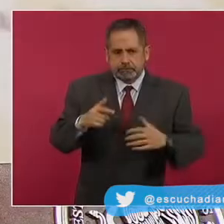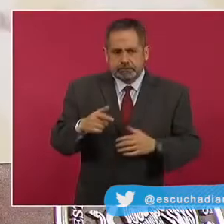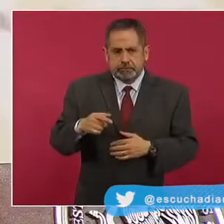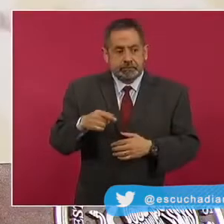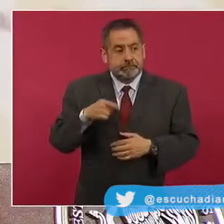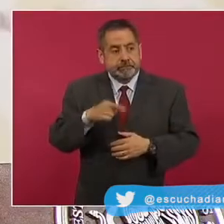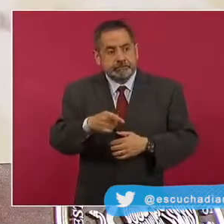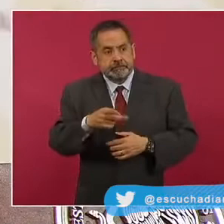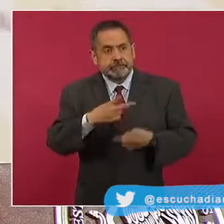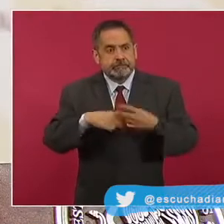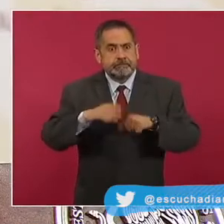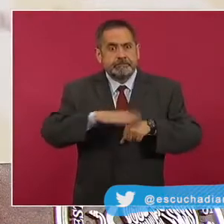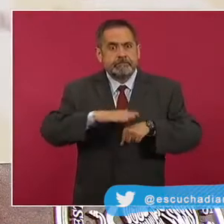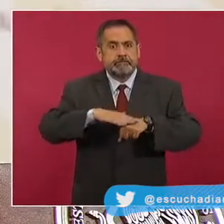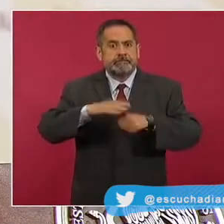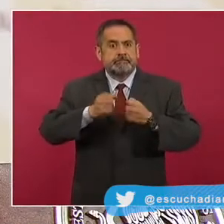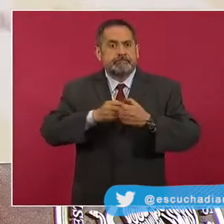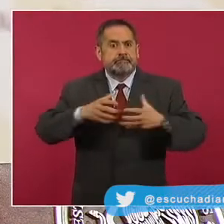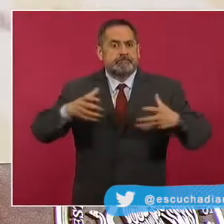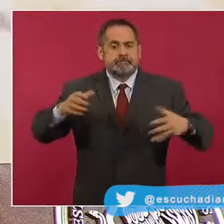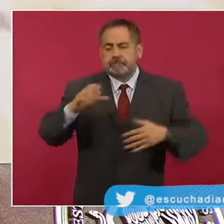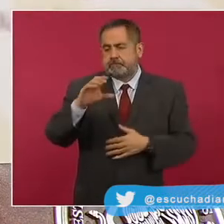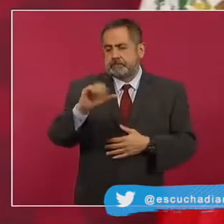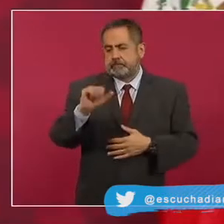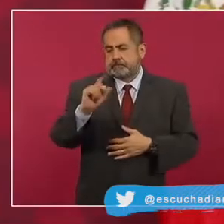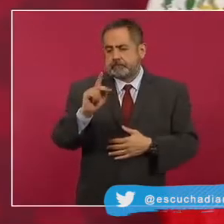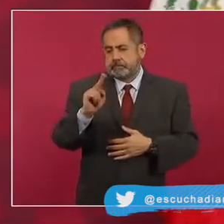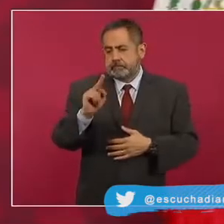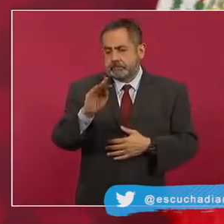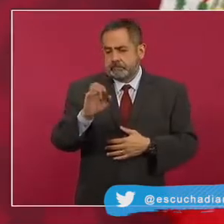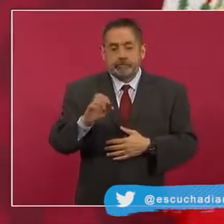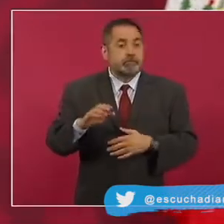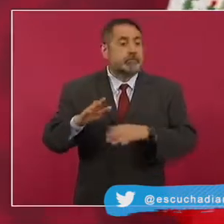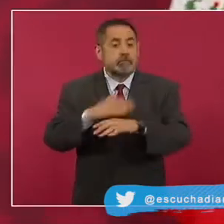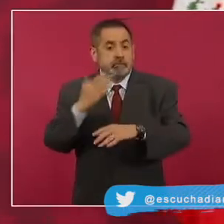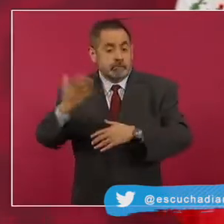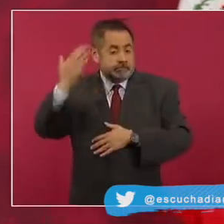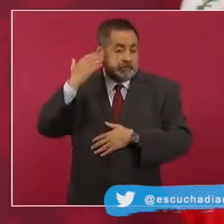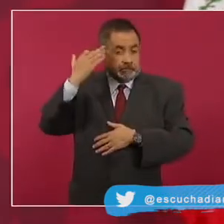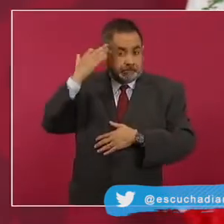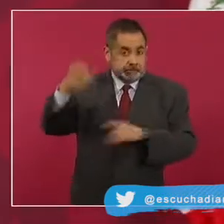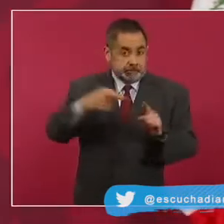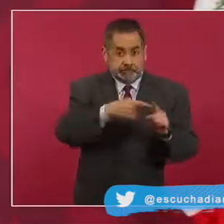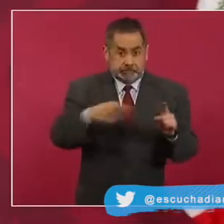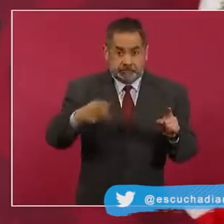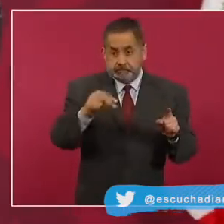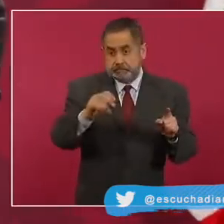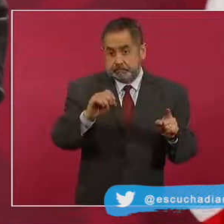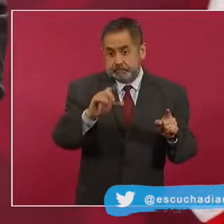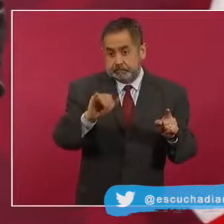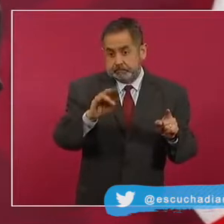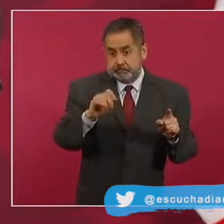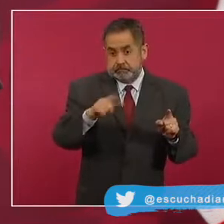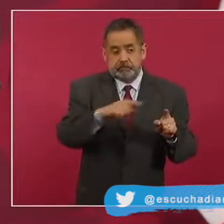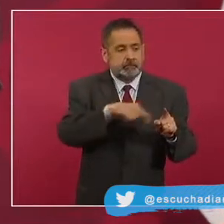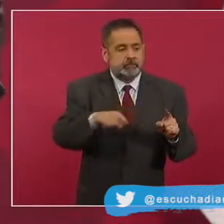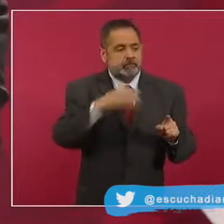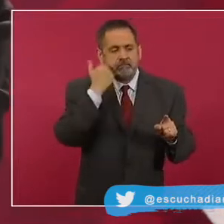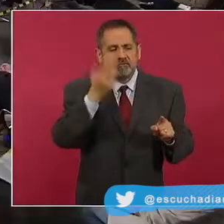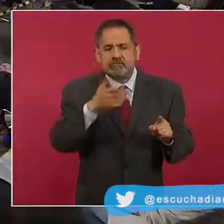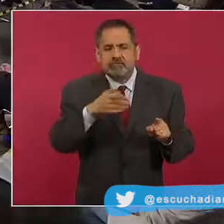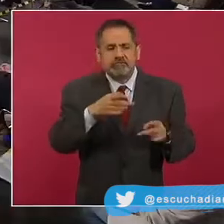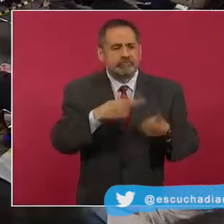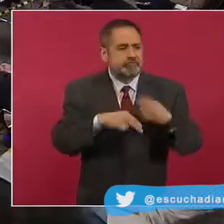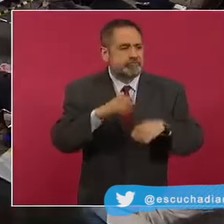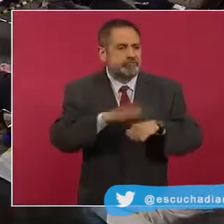sobre la publicación de la sentencia con la que amenazó el tribunal a la presidencia el presidente señala que su publicación evitó el